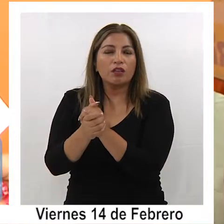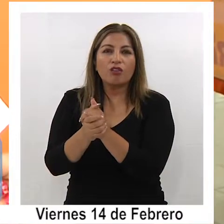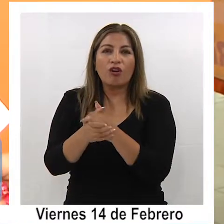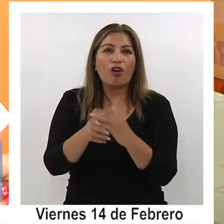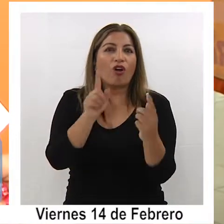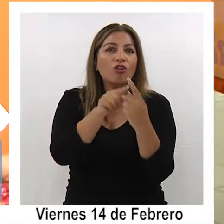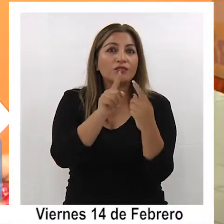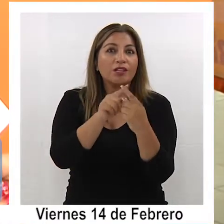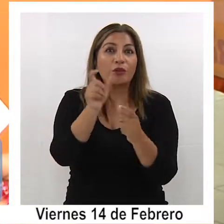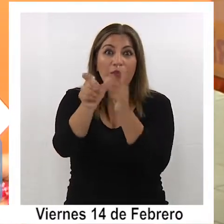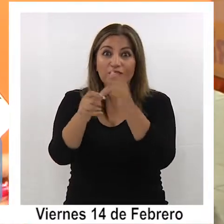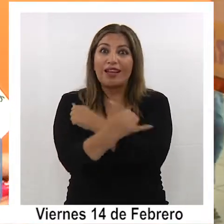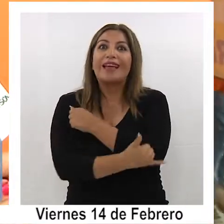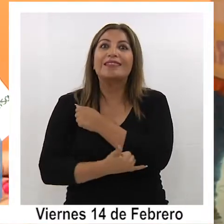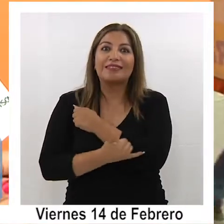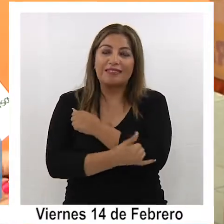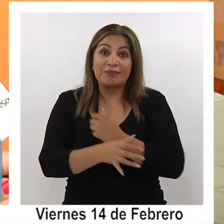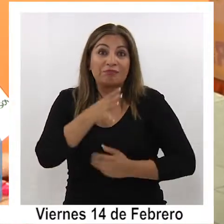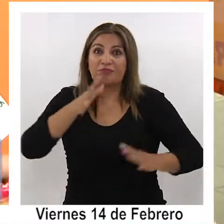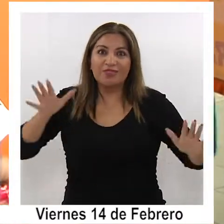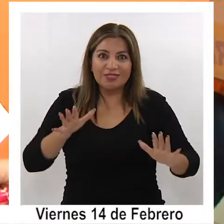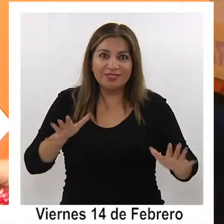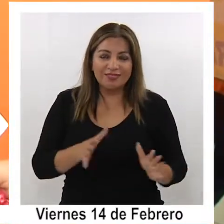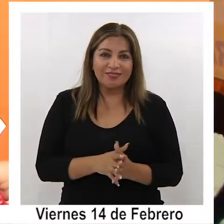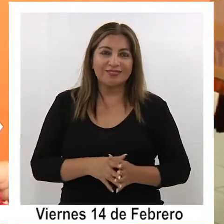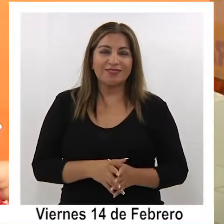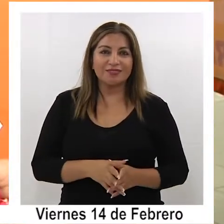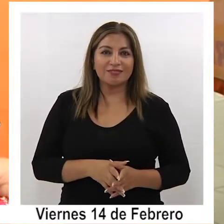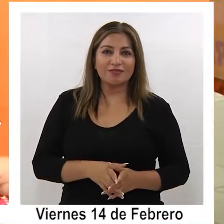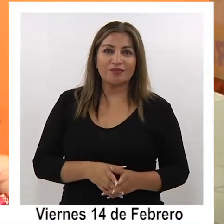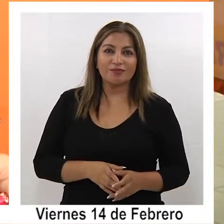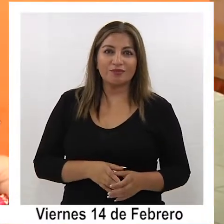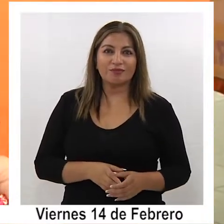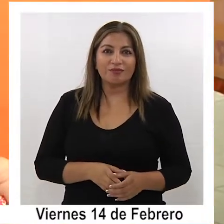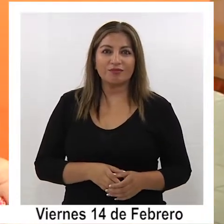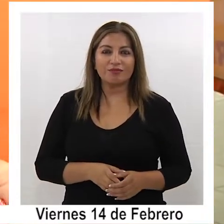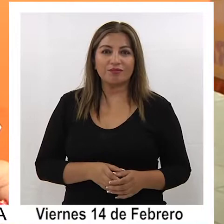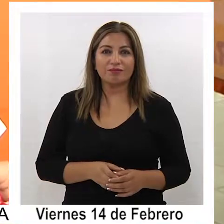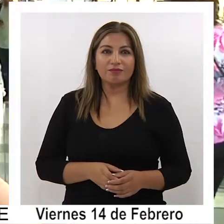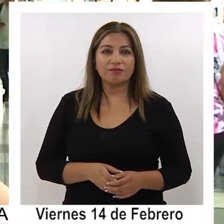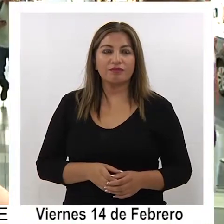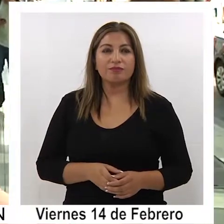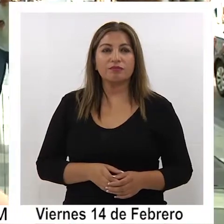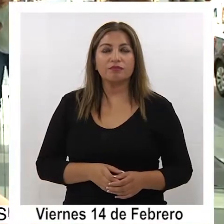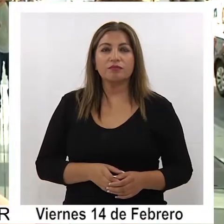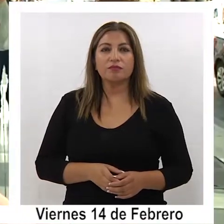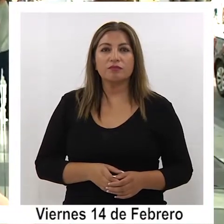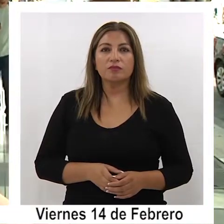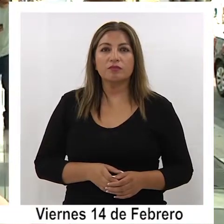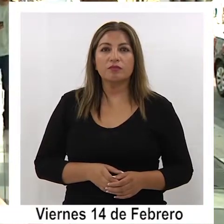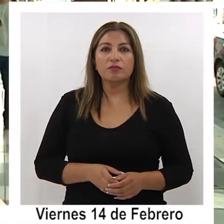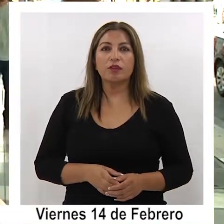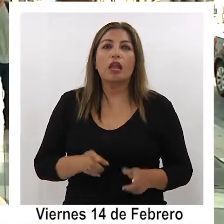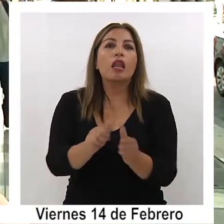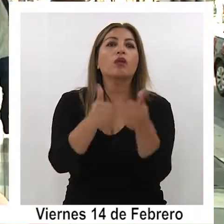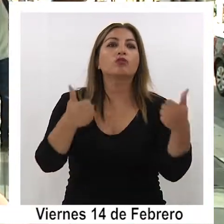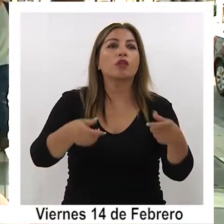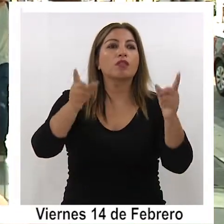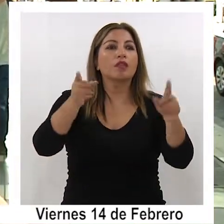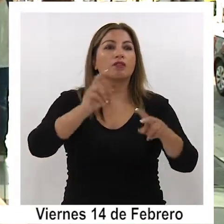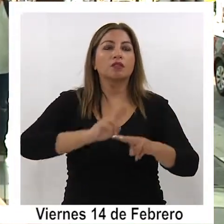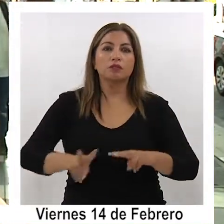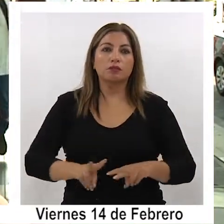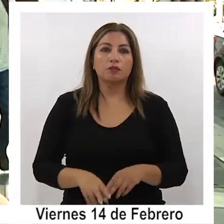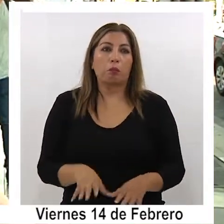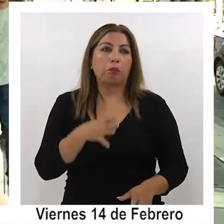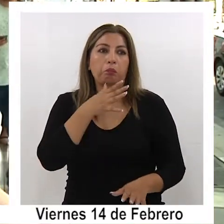con extranjeros, bueno, no sé así más cosas. Las medidas las tiene que tomar las autoridades,